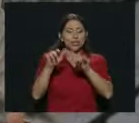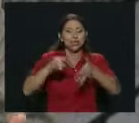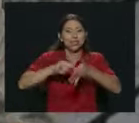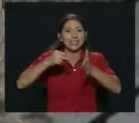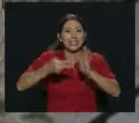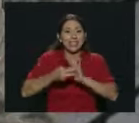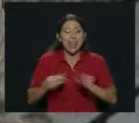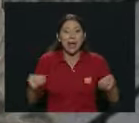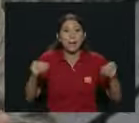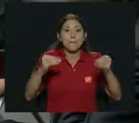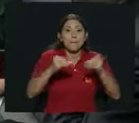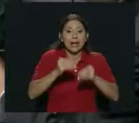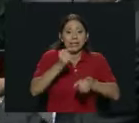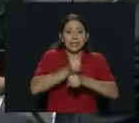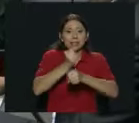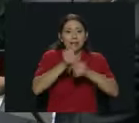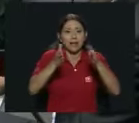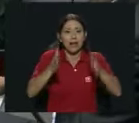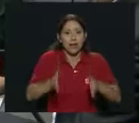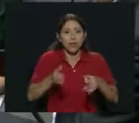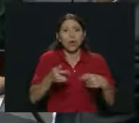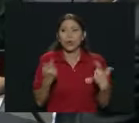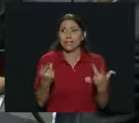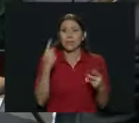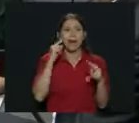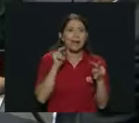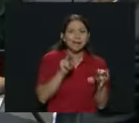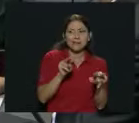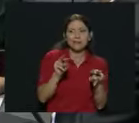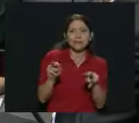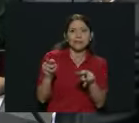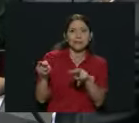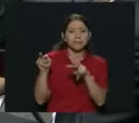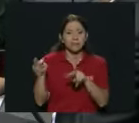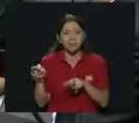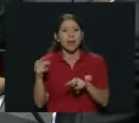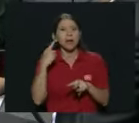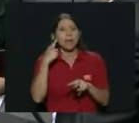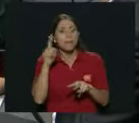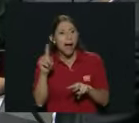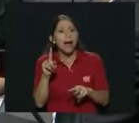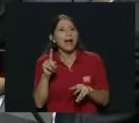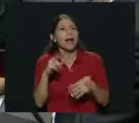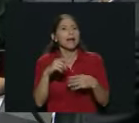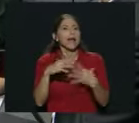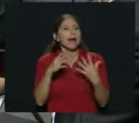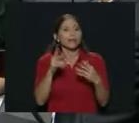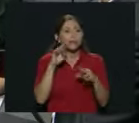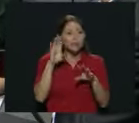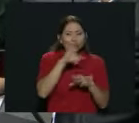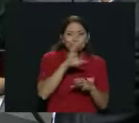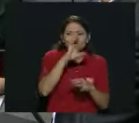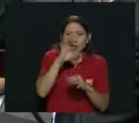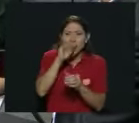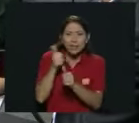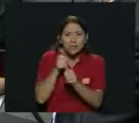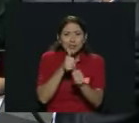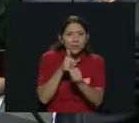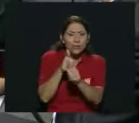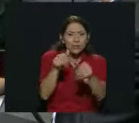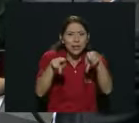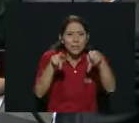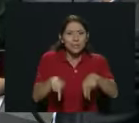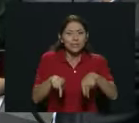mayor cantidad de personal que te permite hacer más efectivos mecanismos de persecución que existían desde